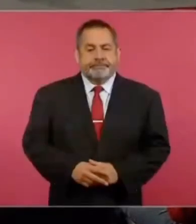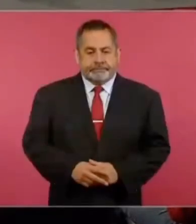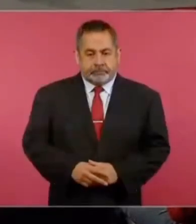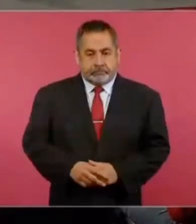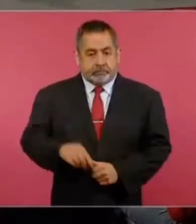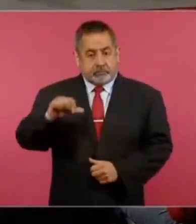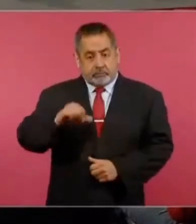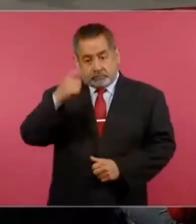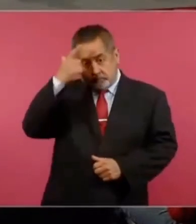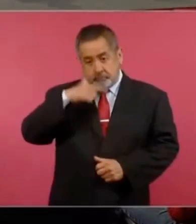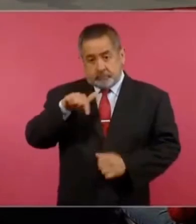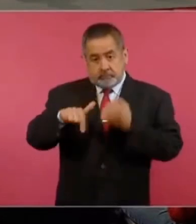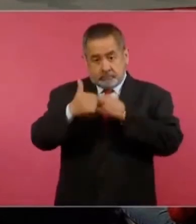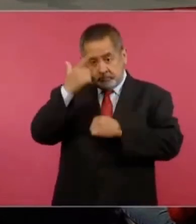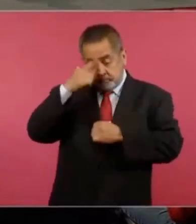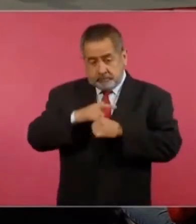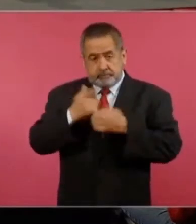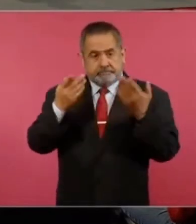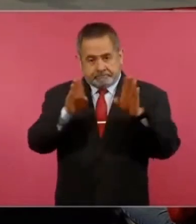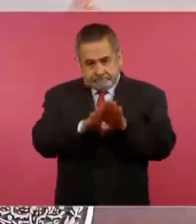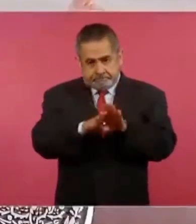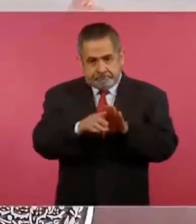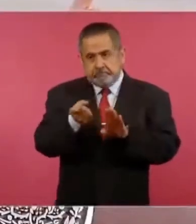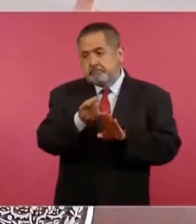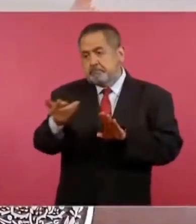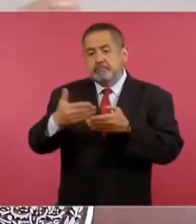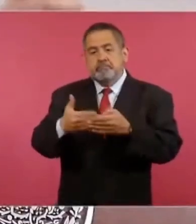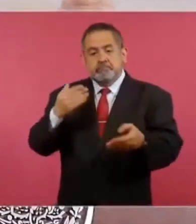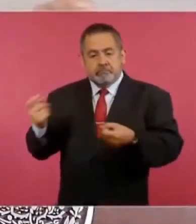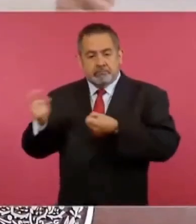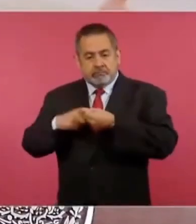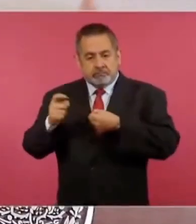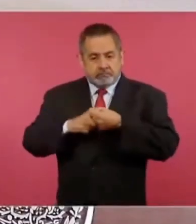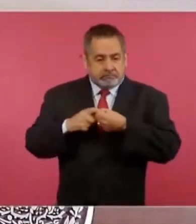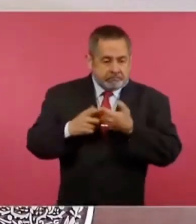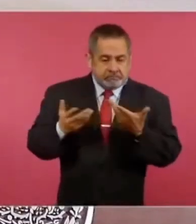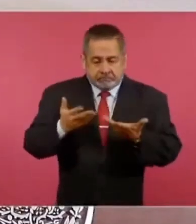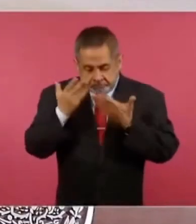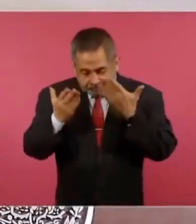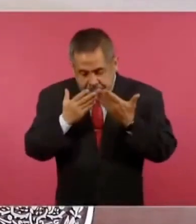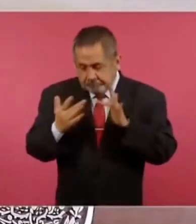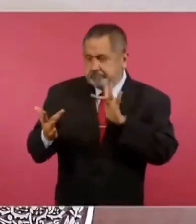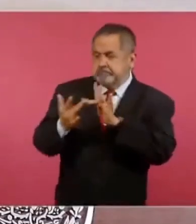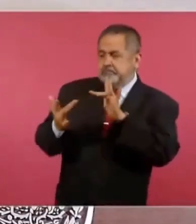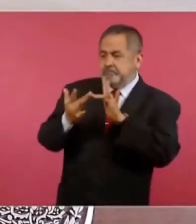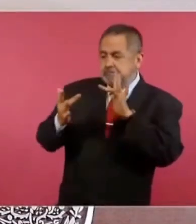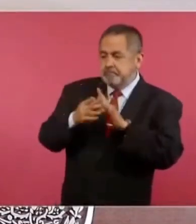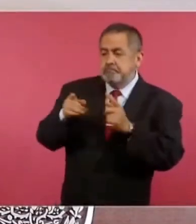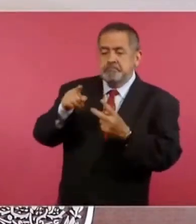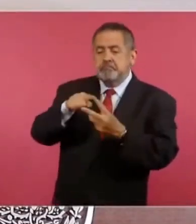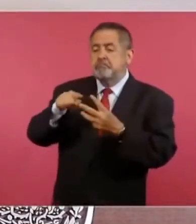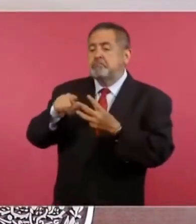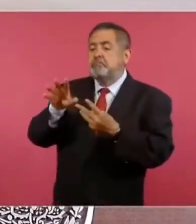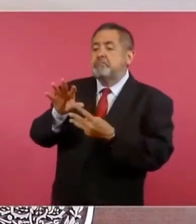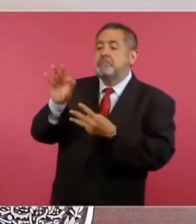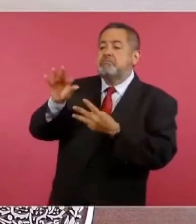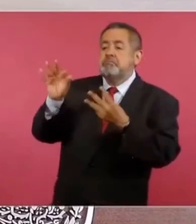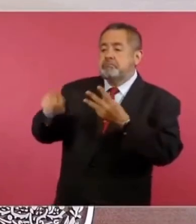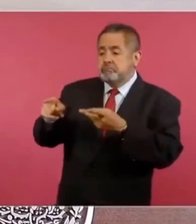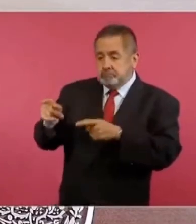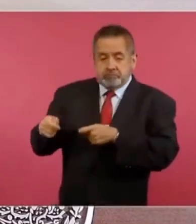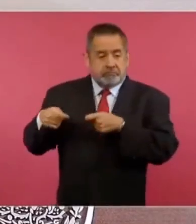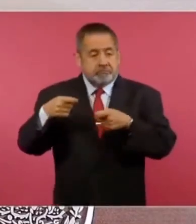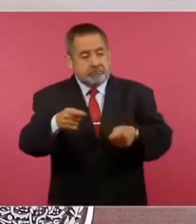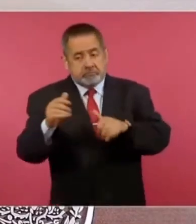y se pueda empezar a entrar en contacto con médicas y médicos generales para decirles cuál sería el lugar en